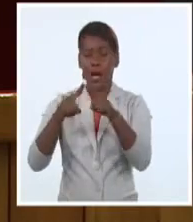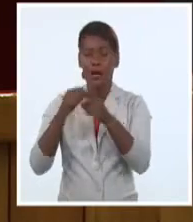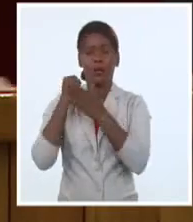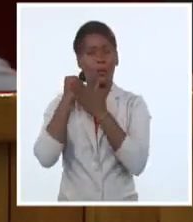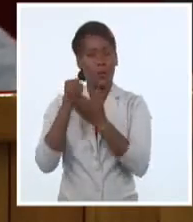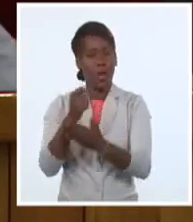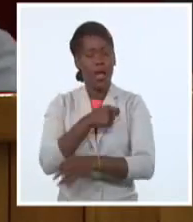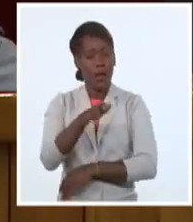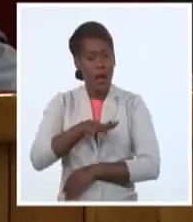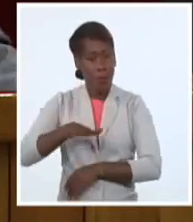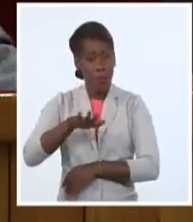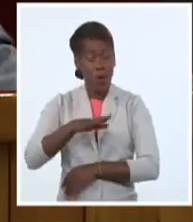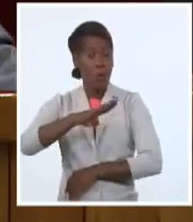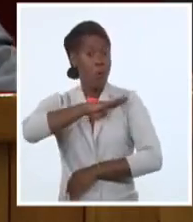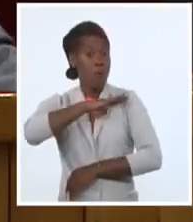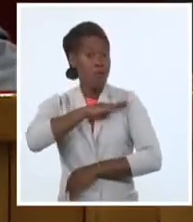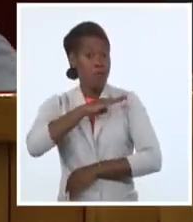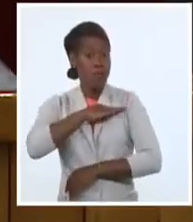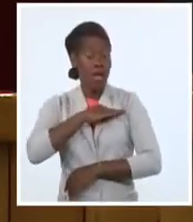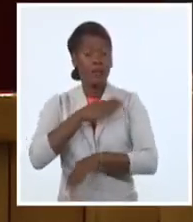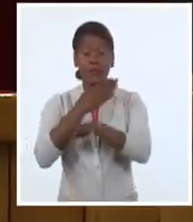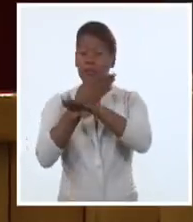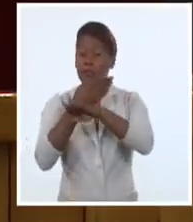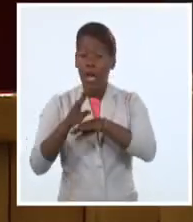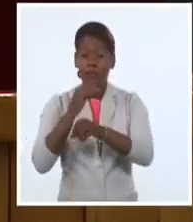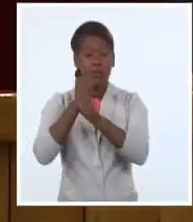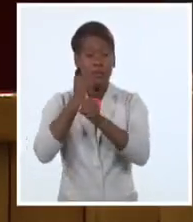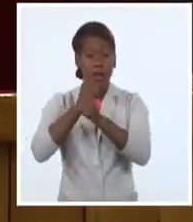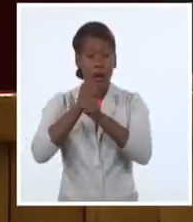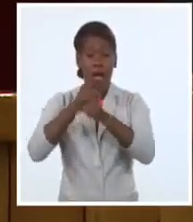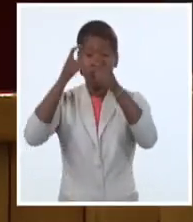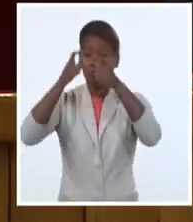hospitales en las horas más críticas para el país.